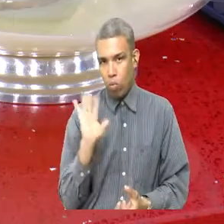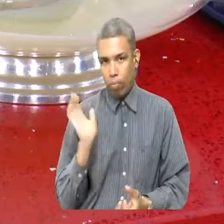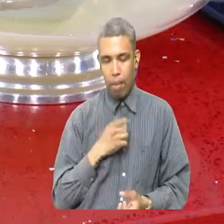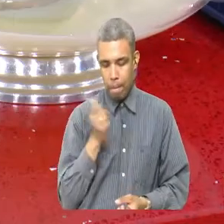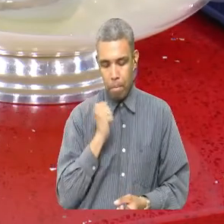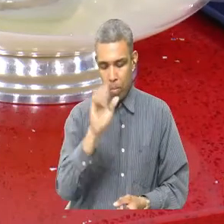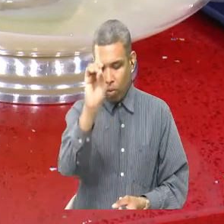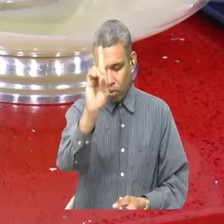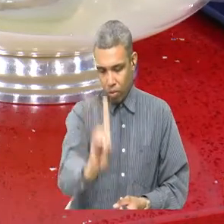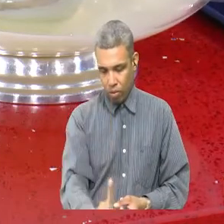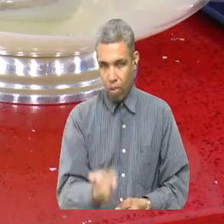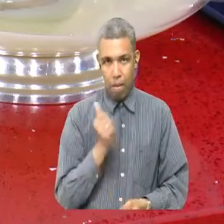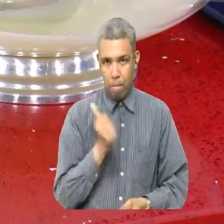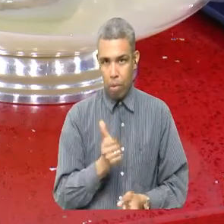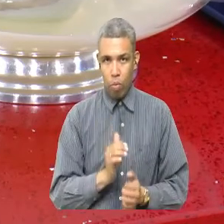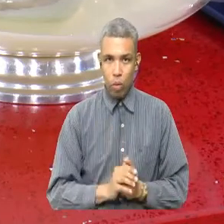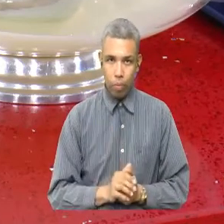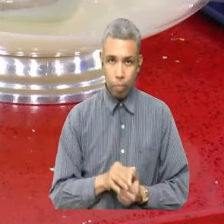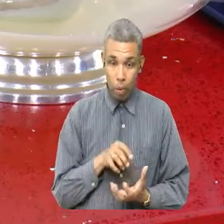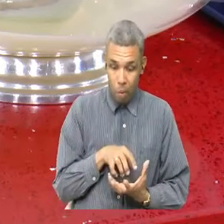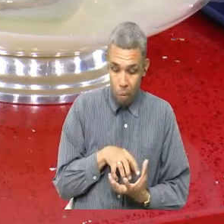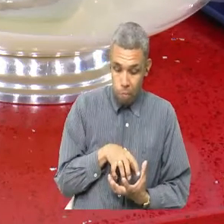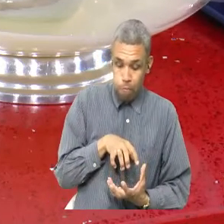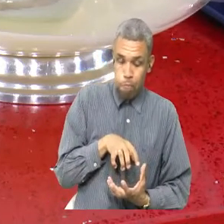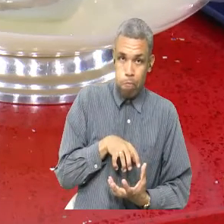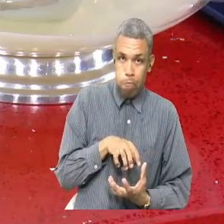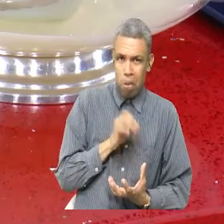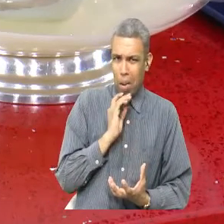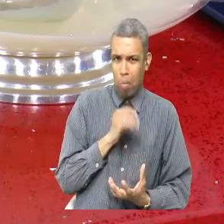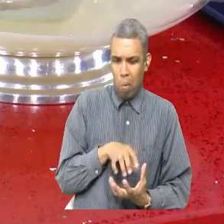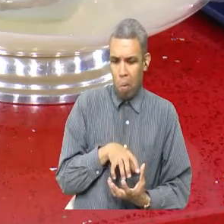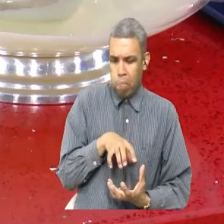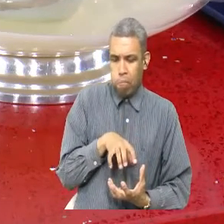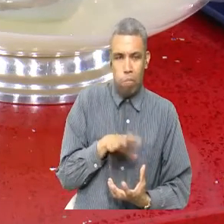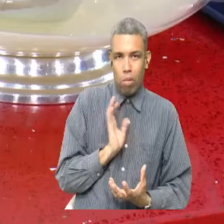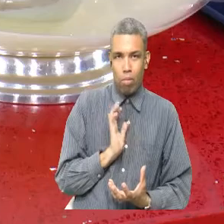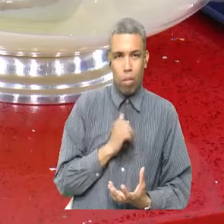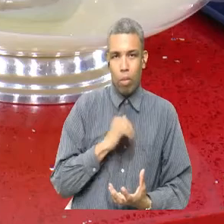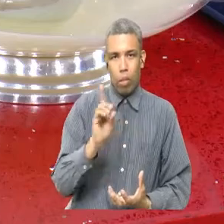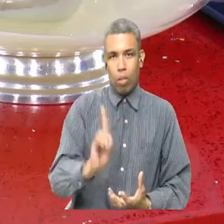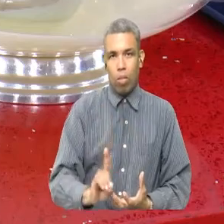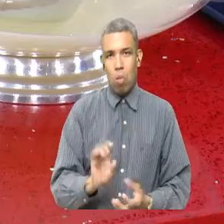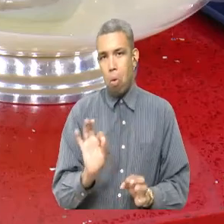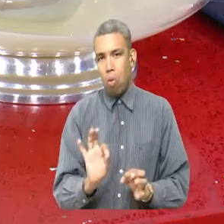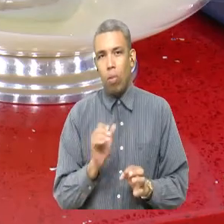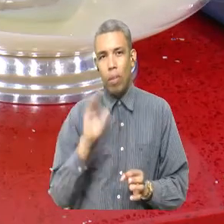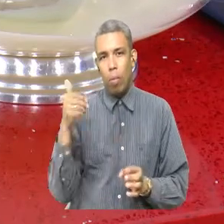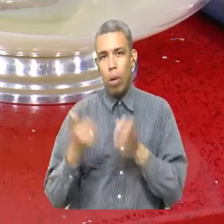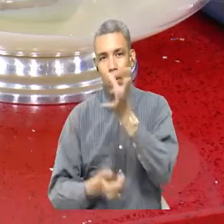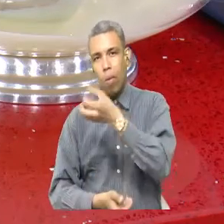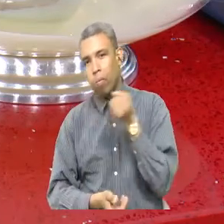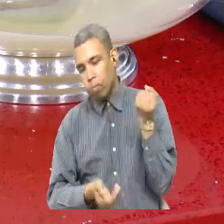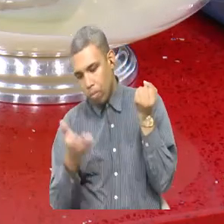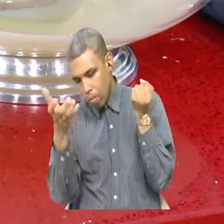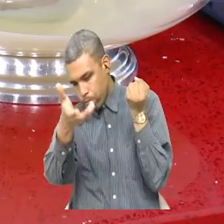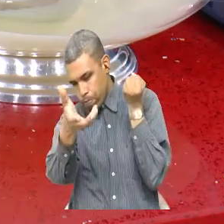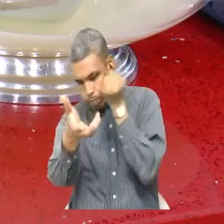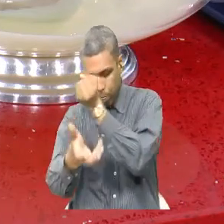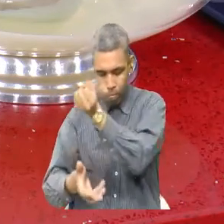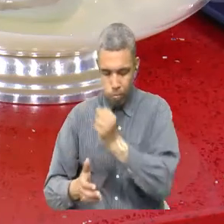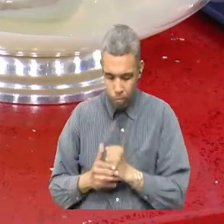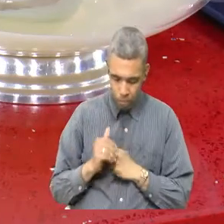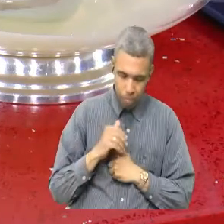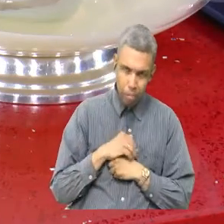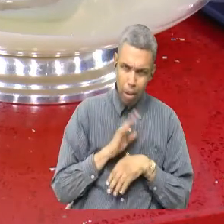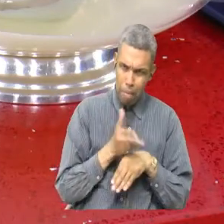es alto, pues va a estar un círculo o un cuadrado, como lo deseen partir, más pequeño porque es alto. Si está